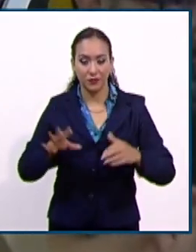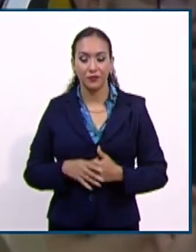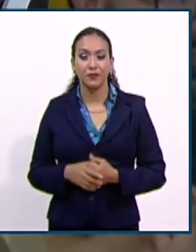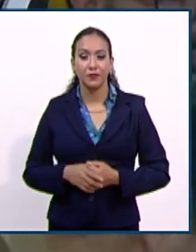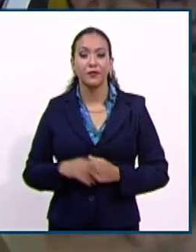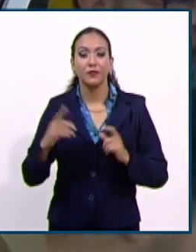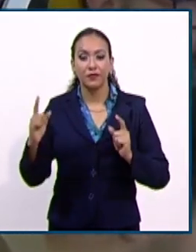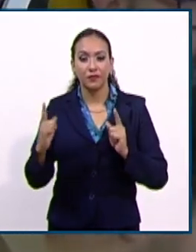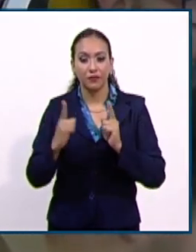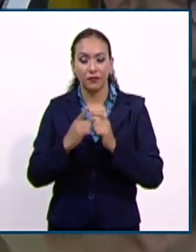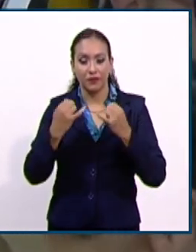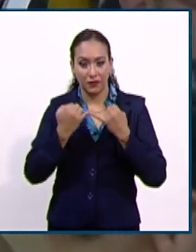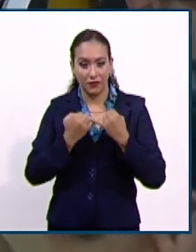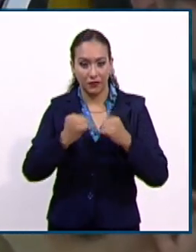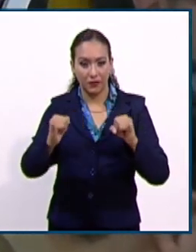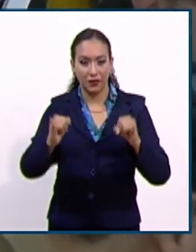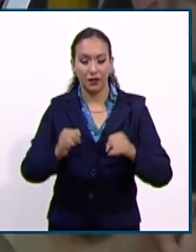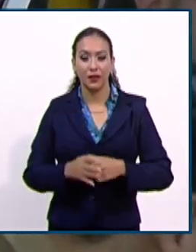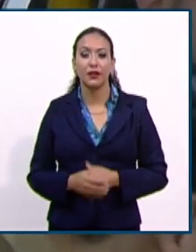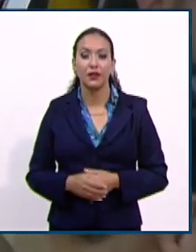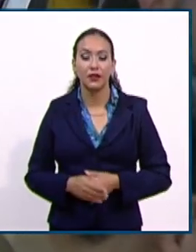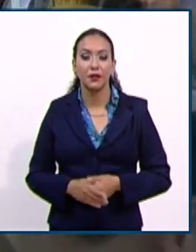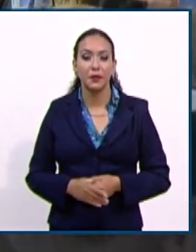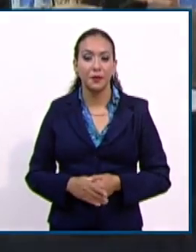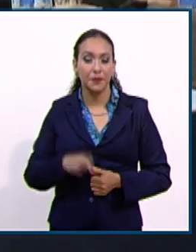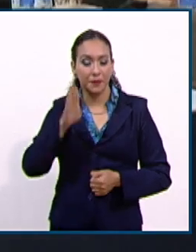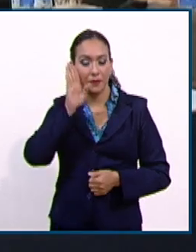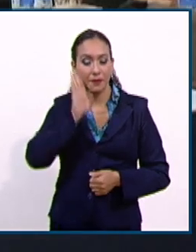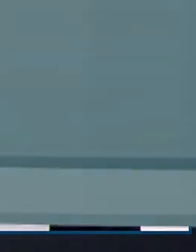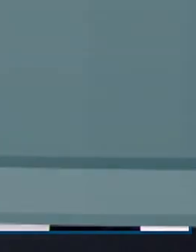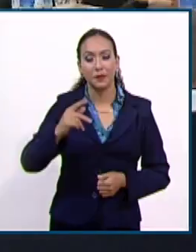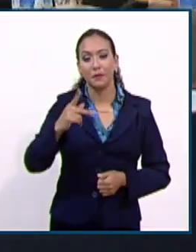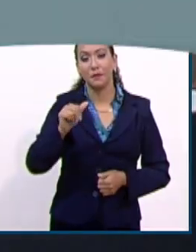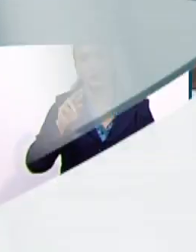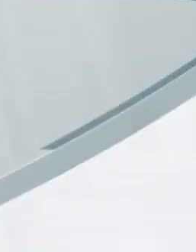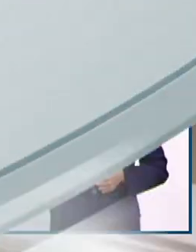será inaugurado por el ministro Jorge Mario Pardo Rebolledo.